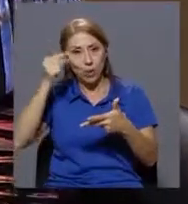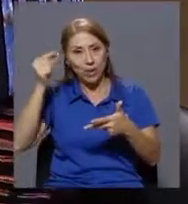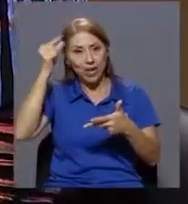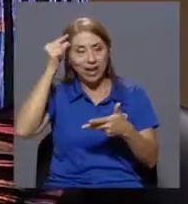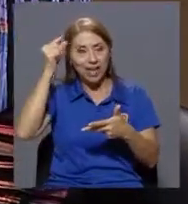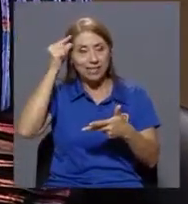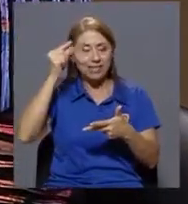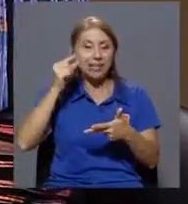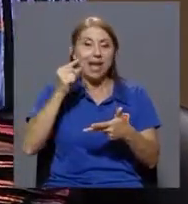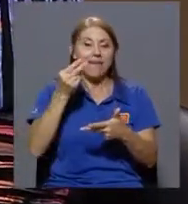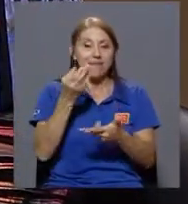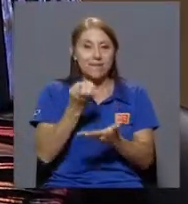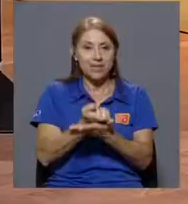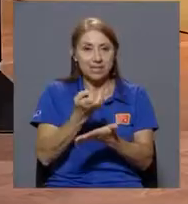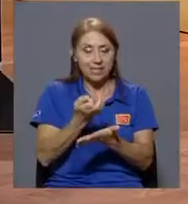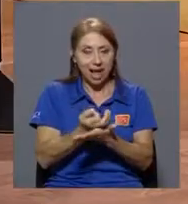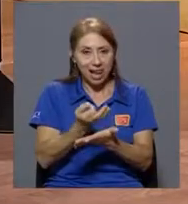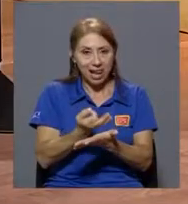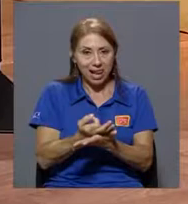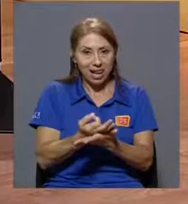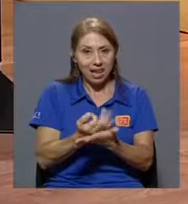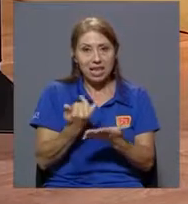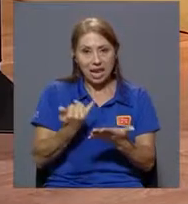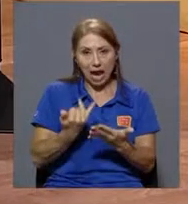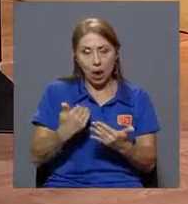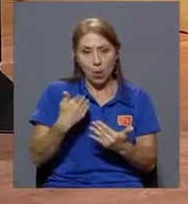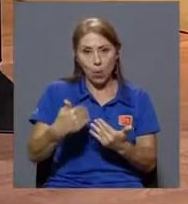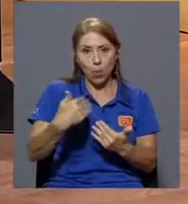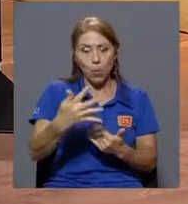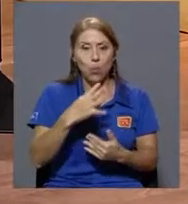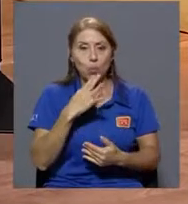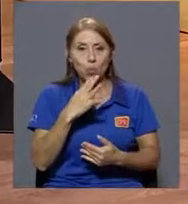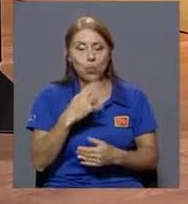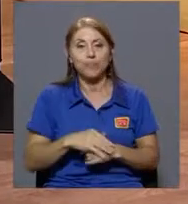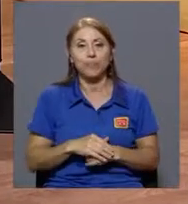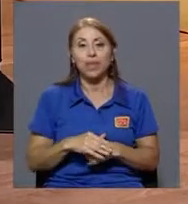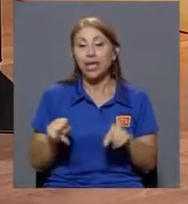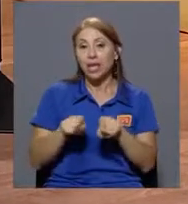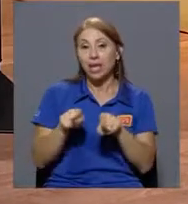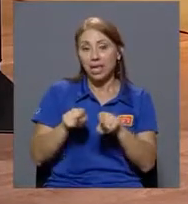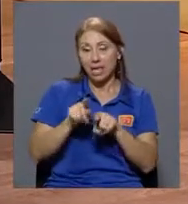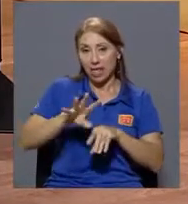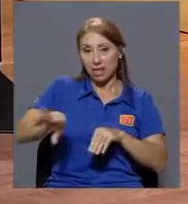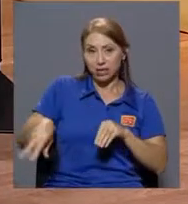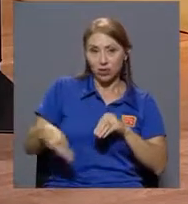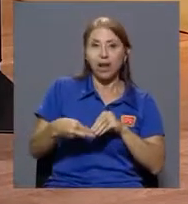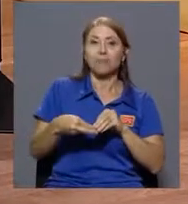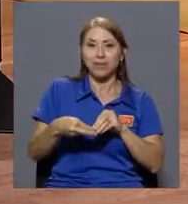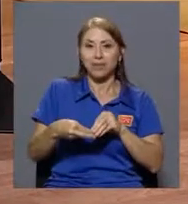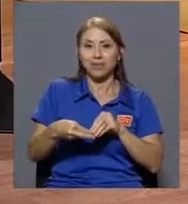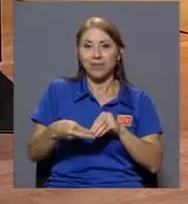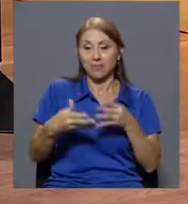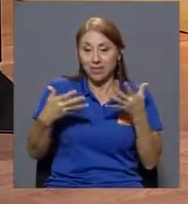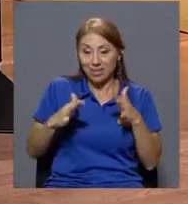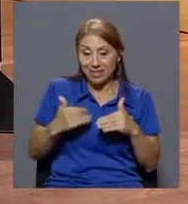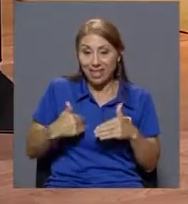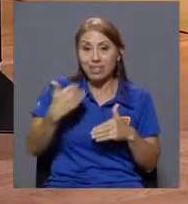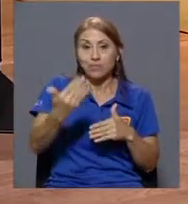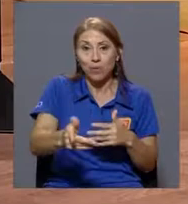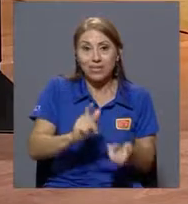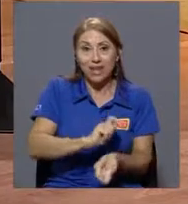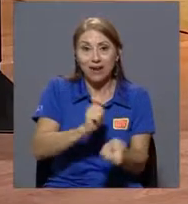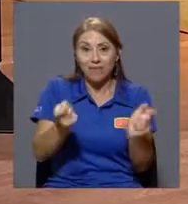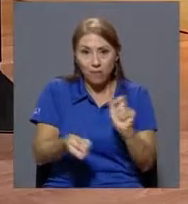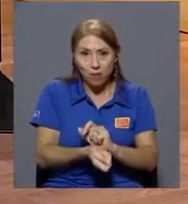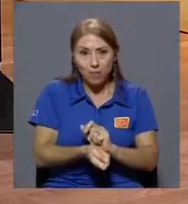podemos hablar un poquito de eso. Y adicionalmente, después de esta reforma, además viene una